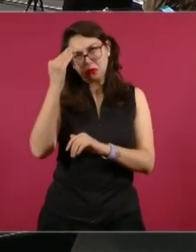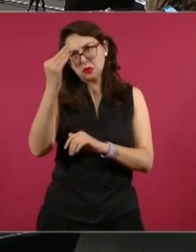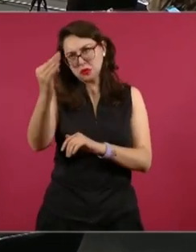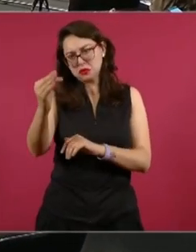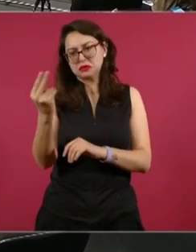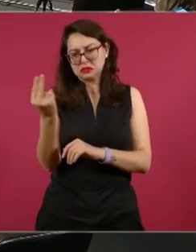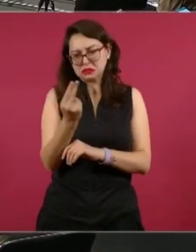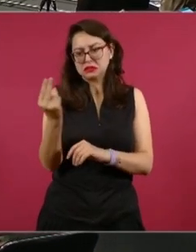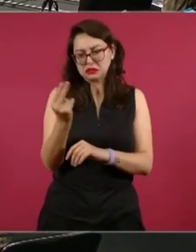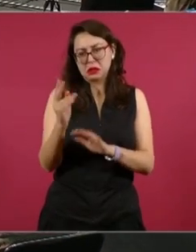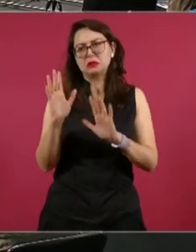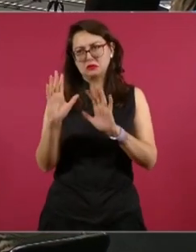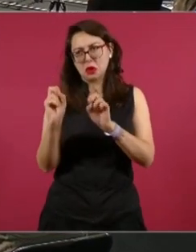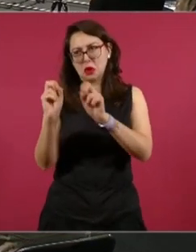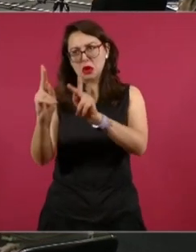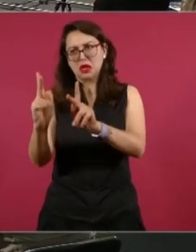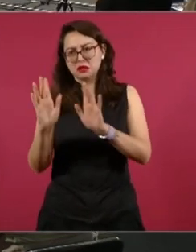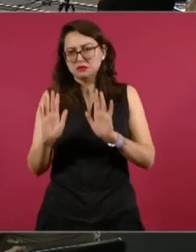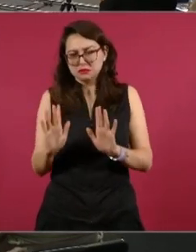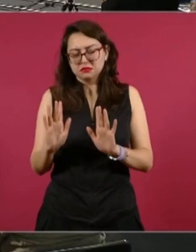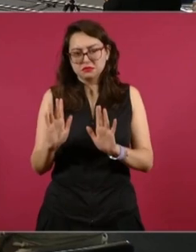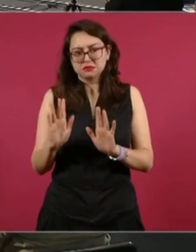Y en eso estamos,